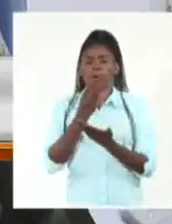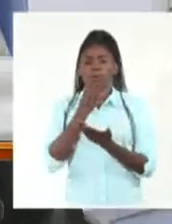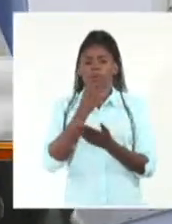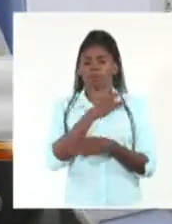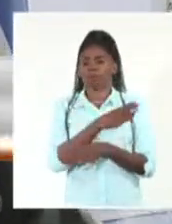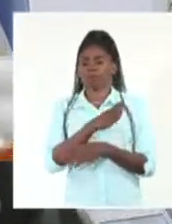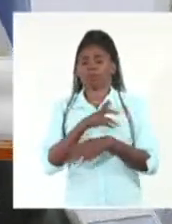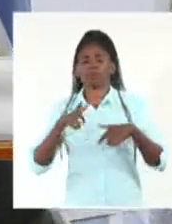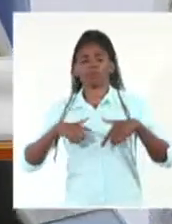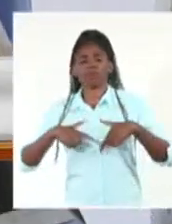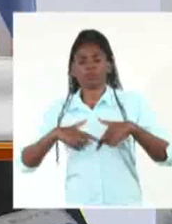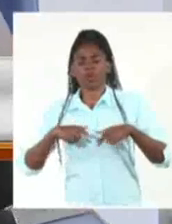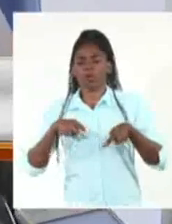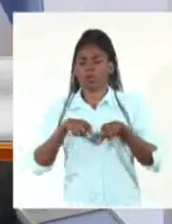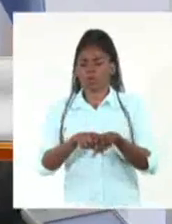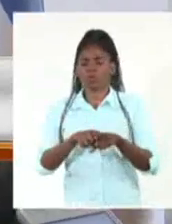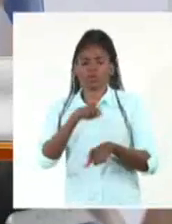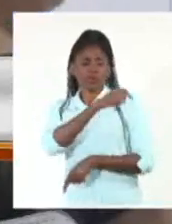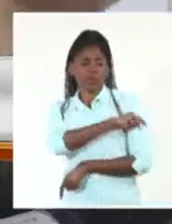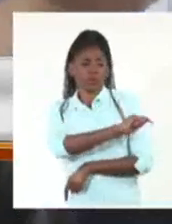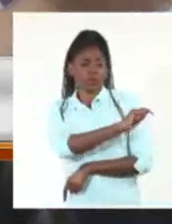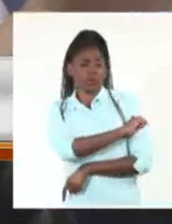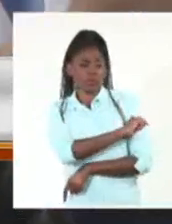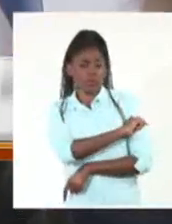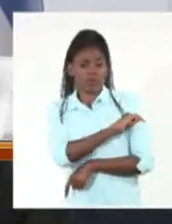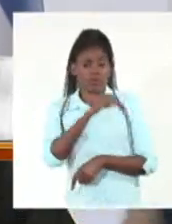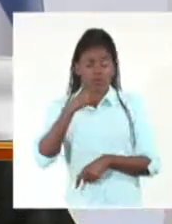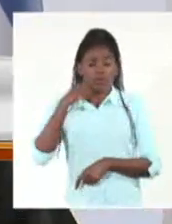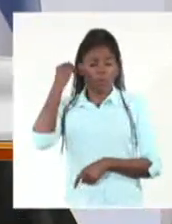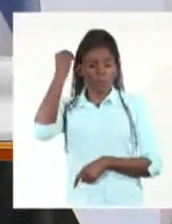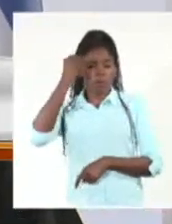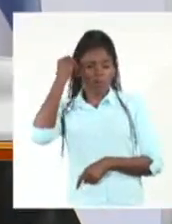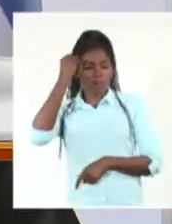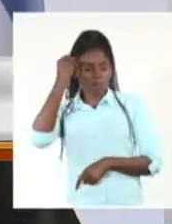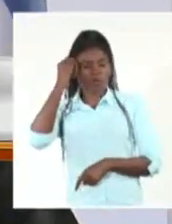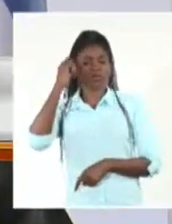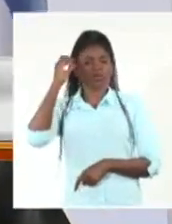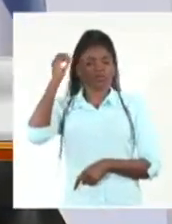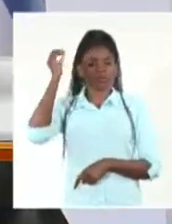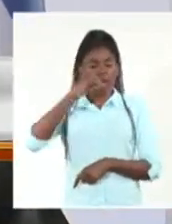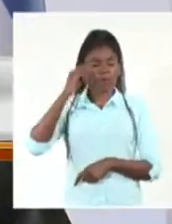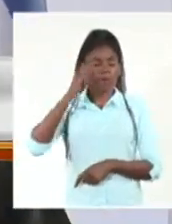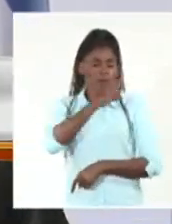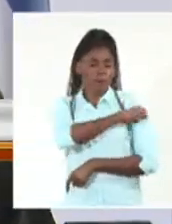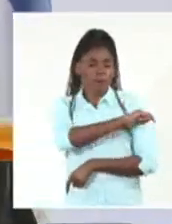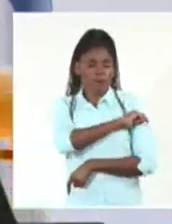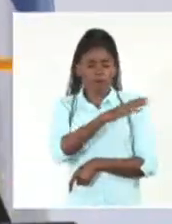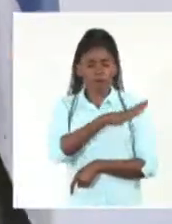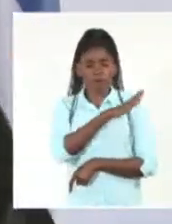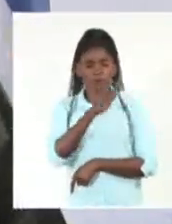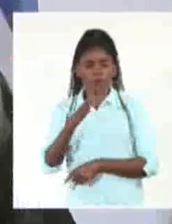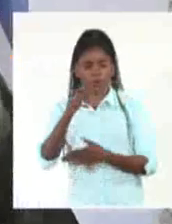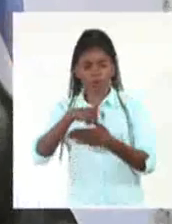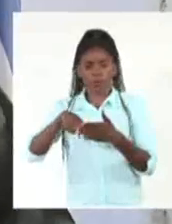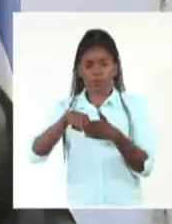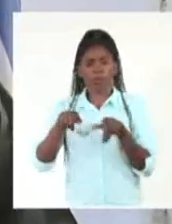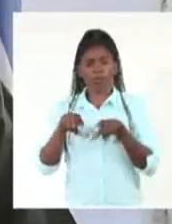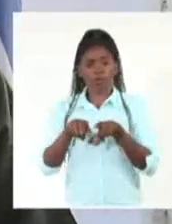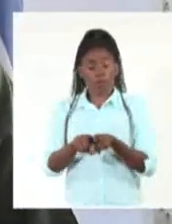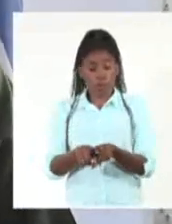los candidatos con el pueblo. Y pienso que hay mucha conciencia en nuestro pueblo de que venir hoy por el voto